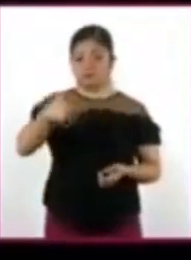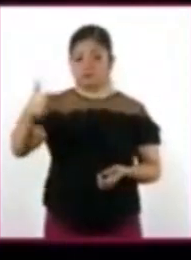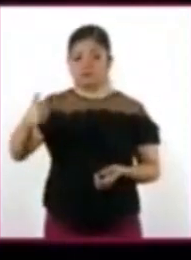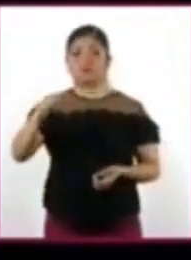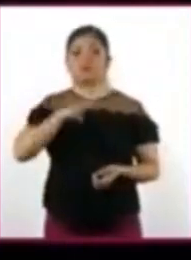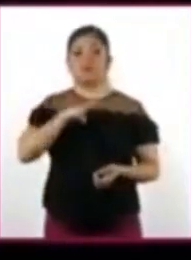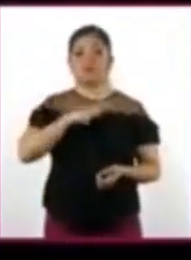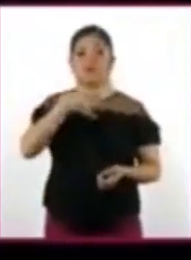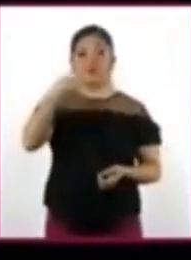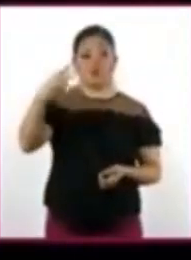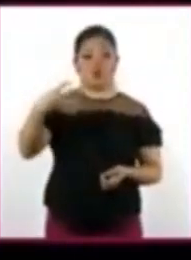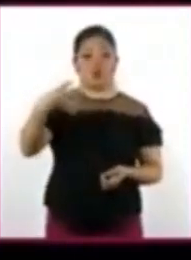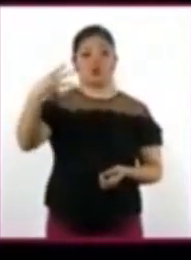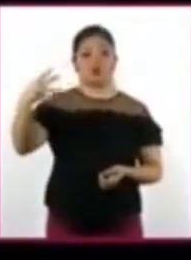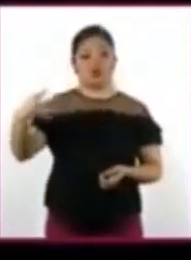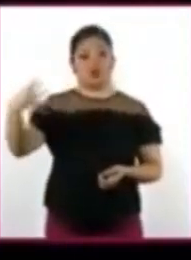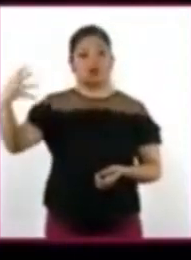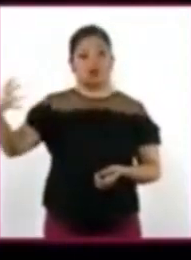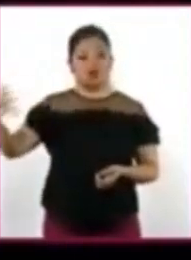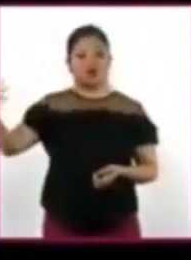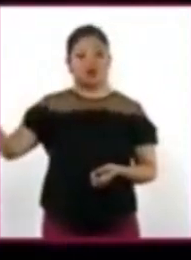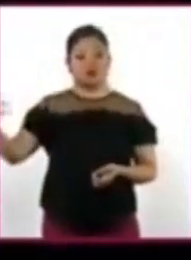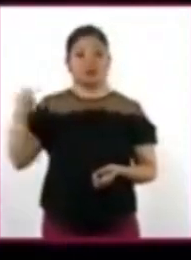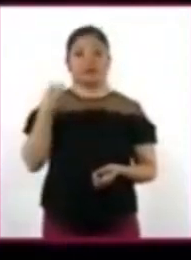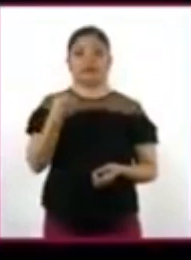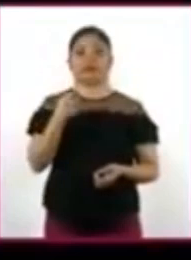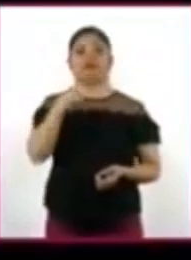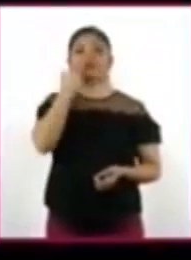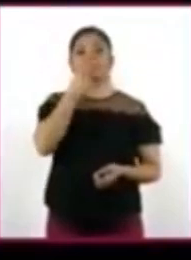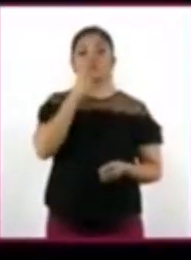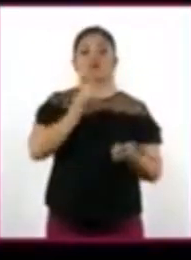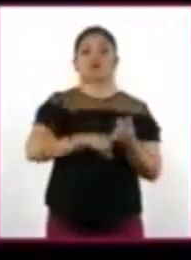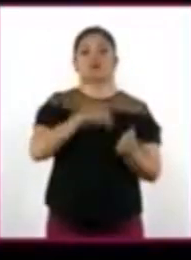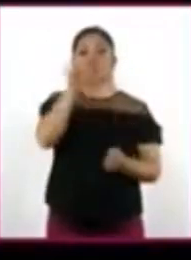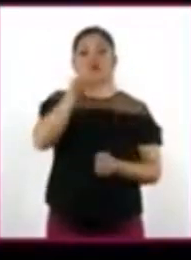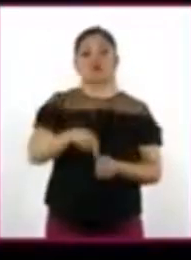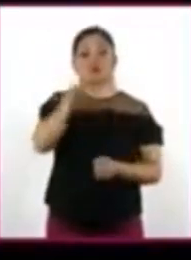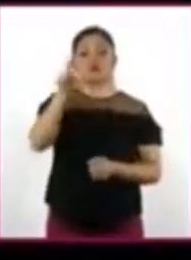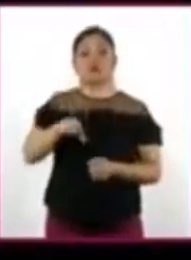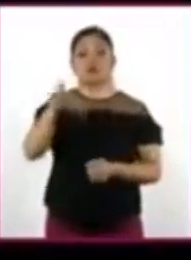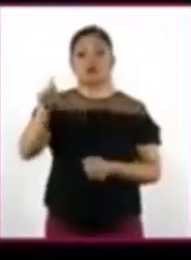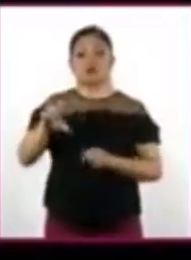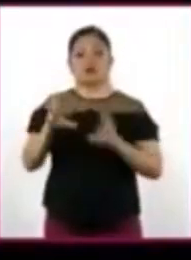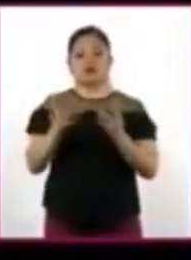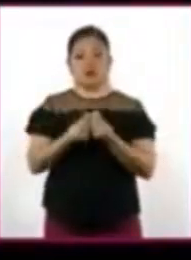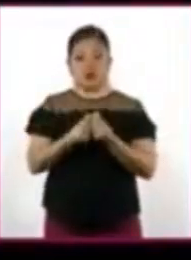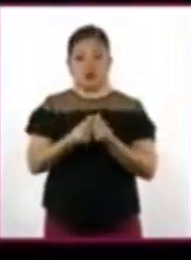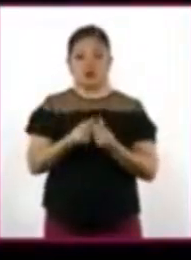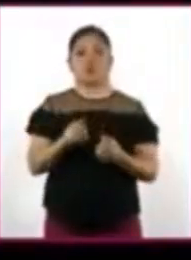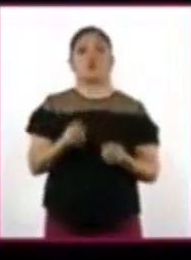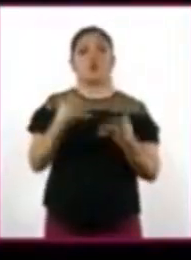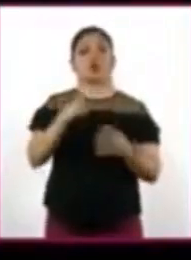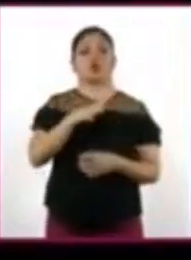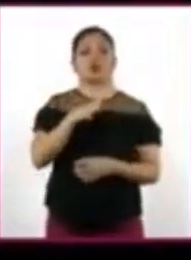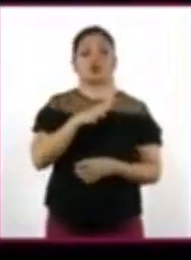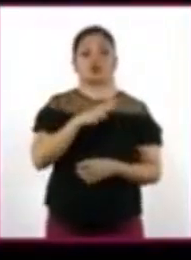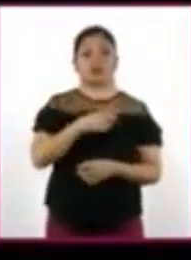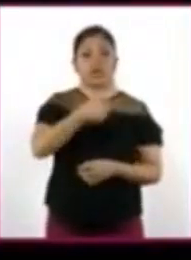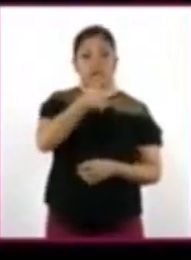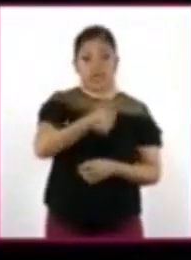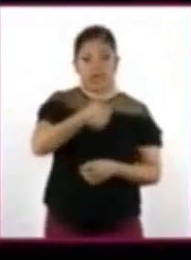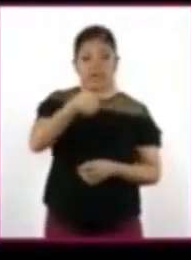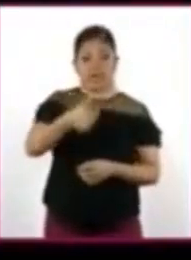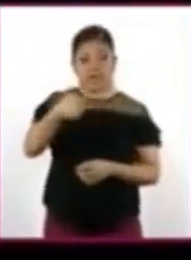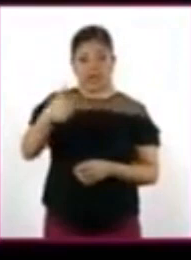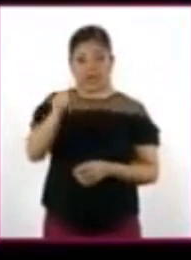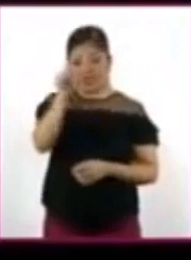4 bloques, por lo tanto esta es la cantidad de columnas, el número de columnas, lo voy a escribir aquí, y cada una de